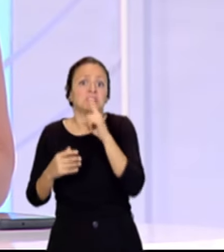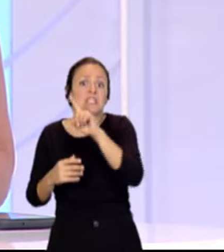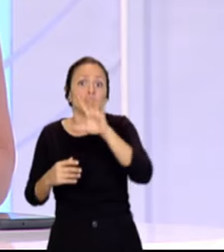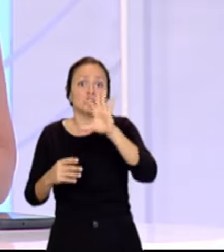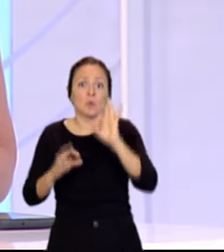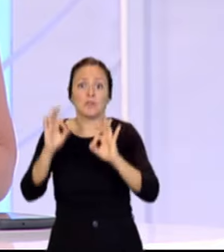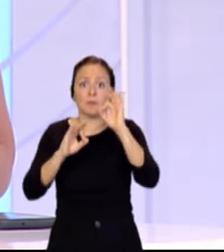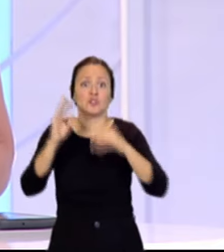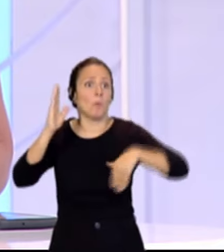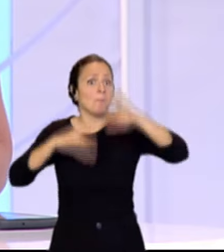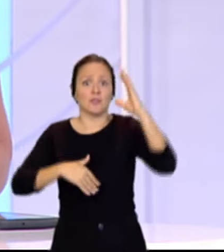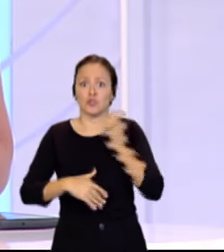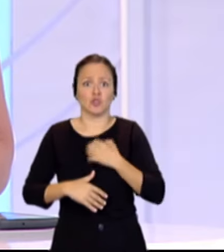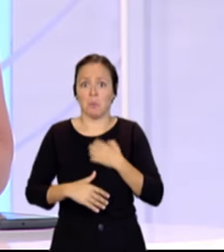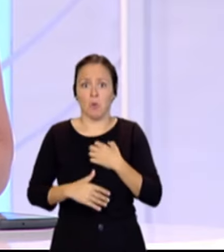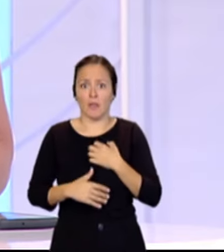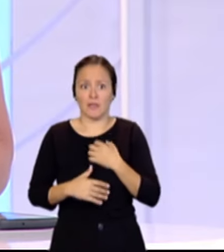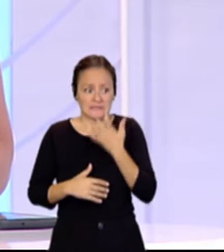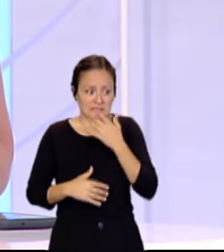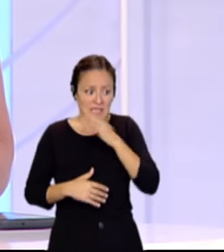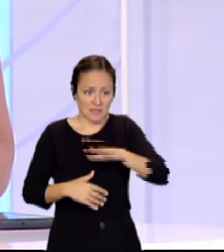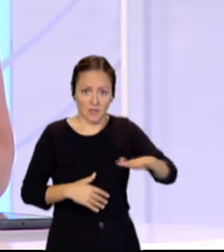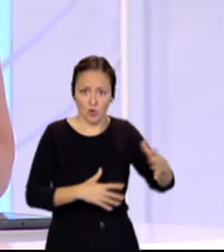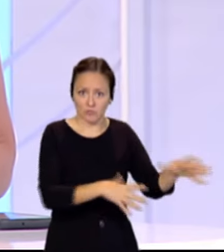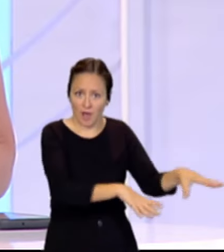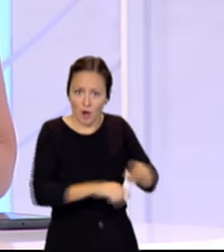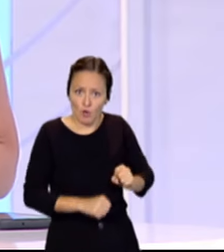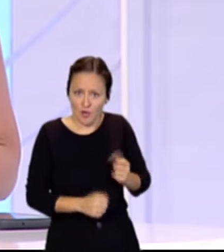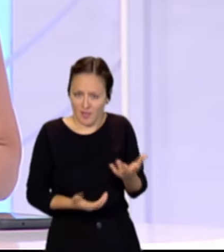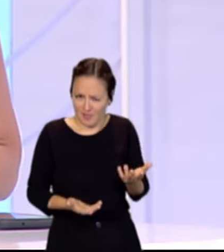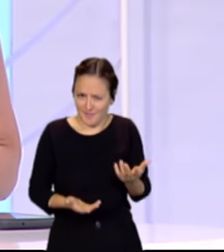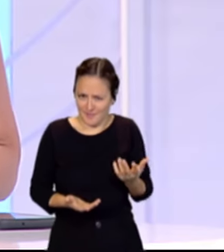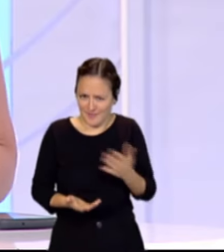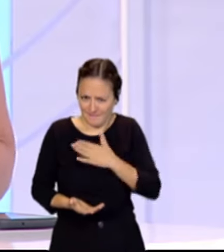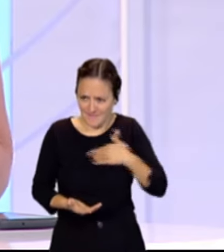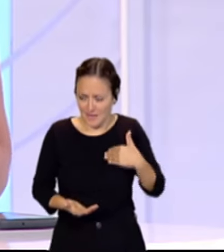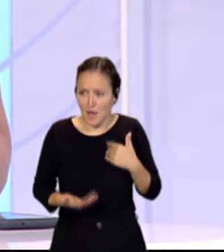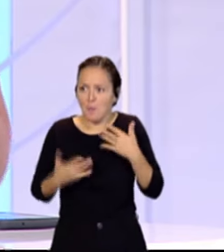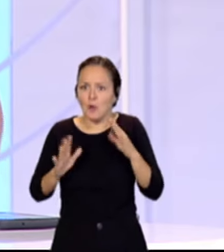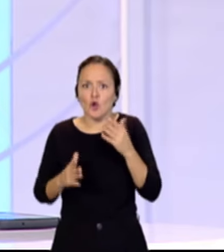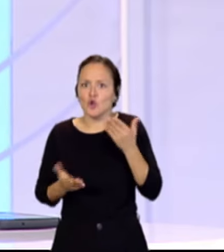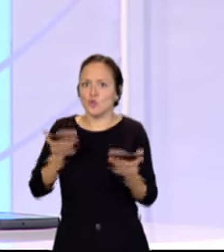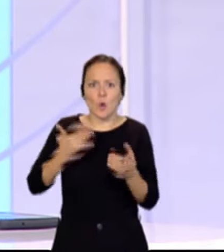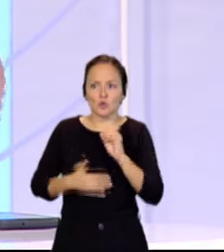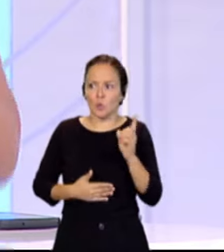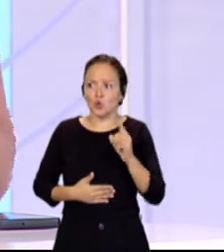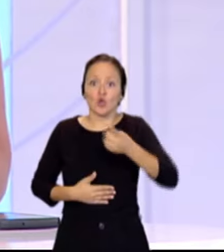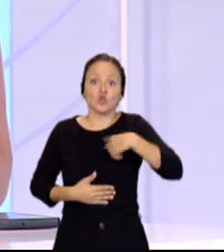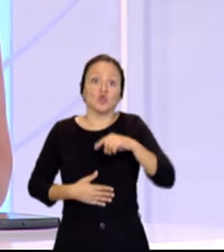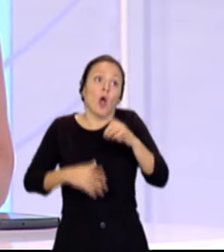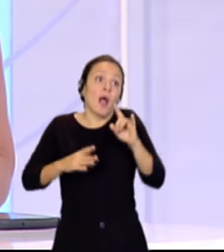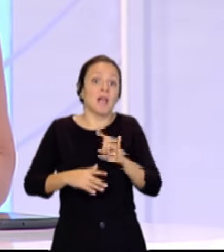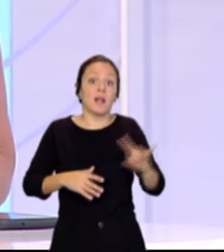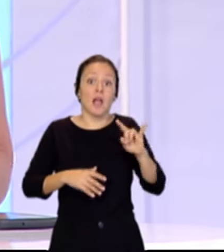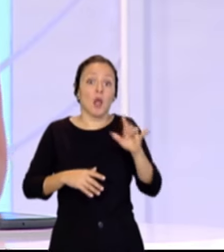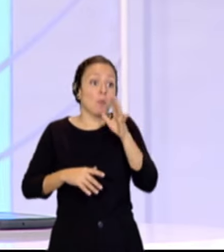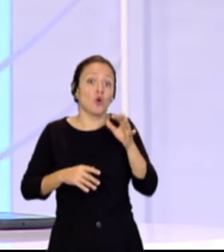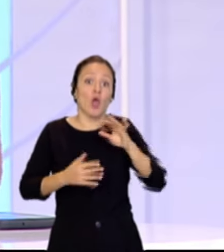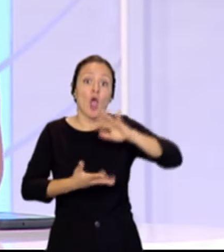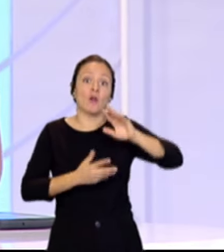capacidad para acoger inmigrantes lo que no lo que sí que no es justo bajo ningún concepto es que nosotros por estar geográficamente donde estemos